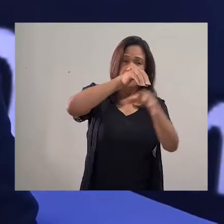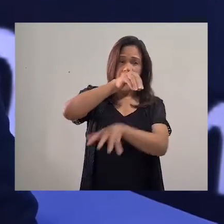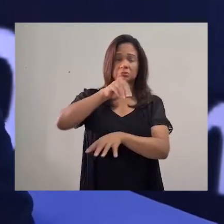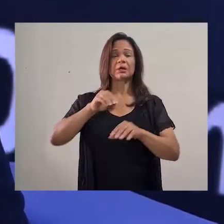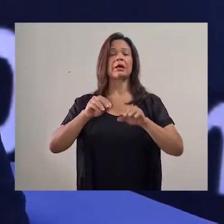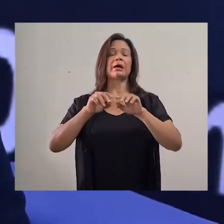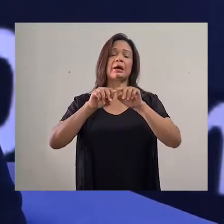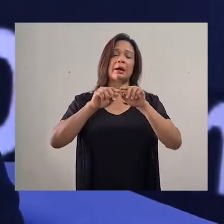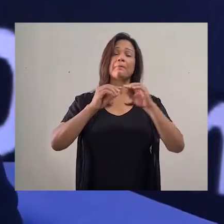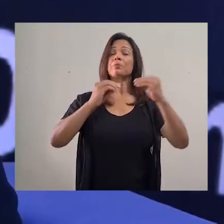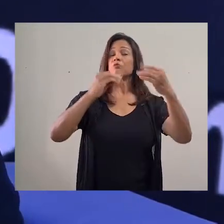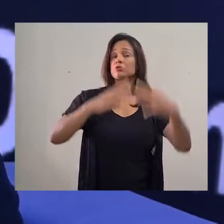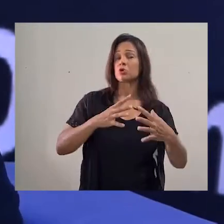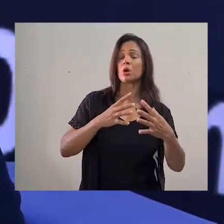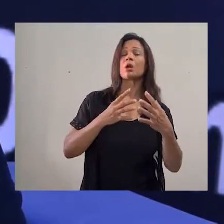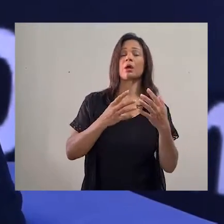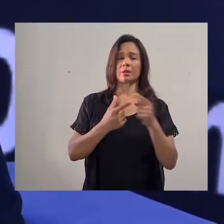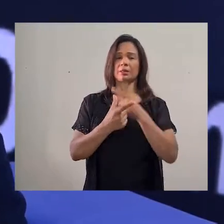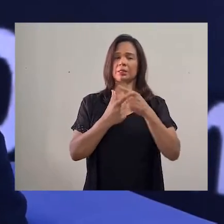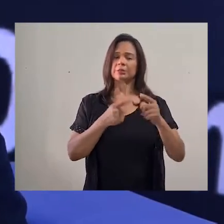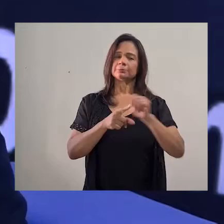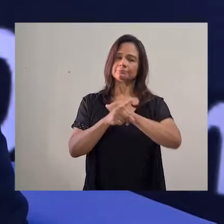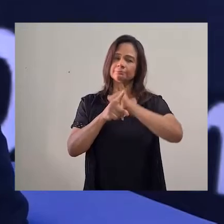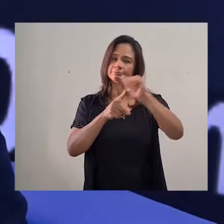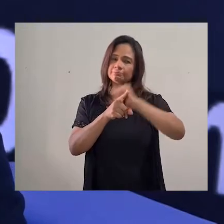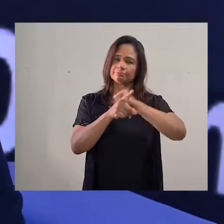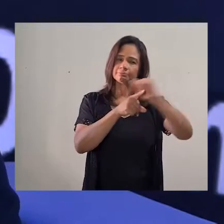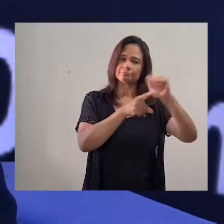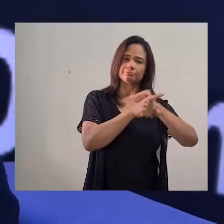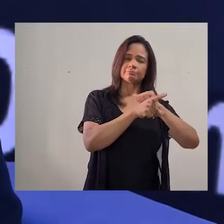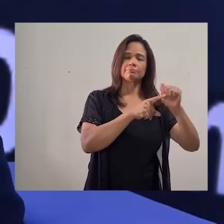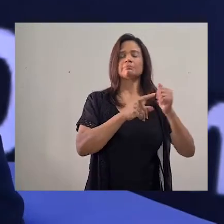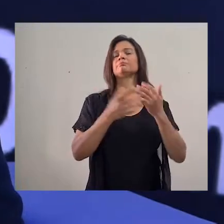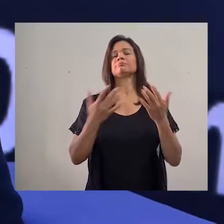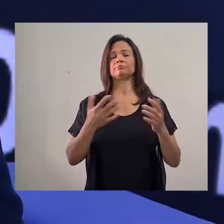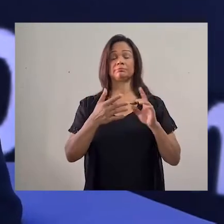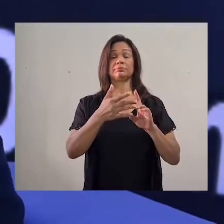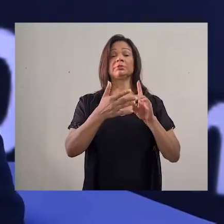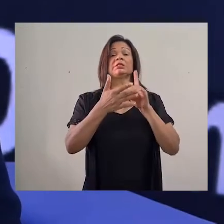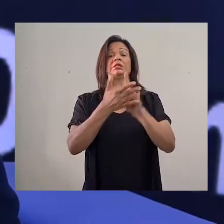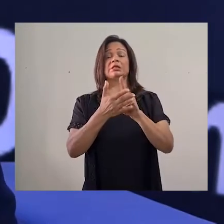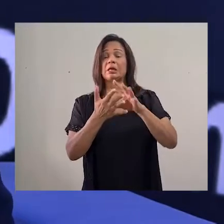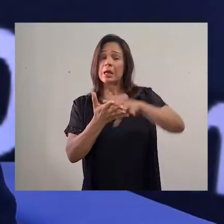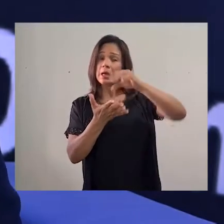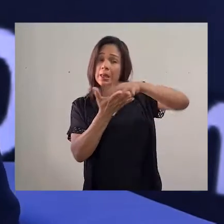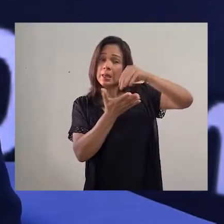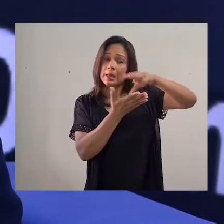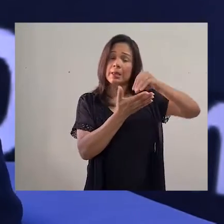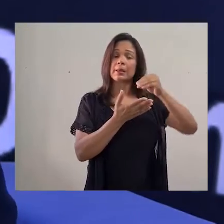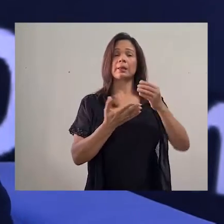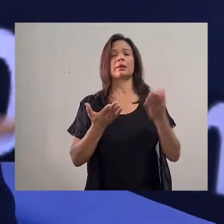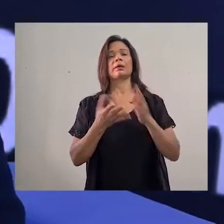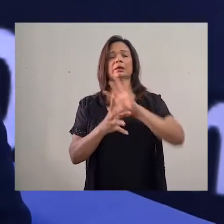en cascada hasta llegar al docente. Ese docente se está entrenando en la condición de discapacidad y sobre todo aquí en